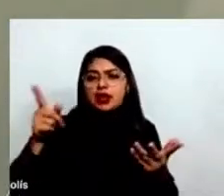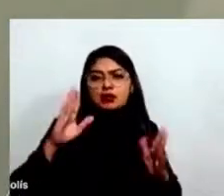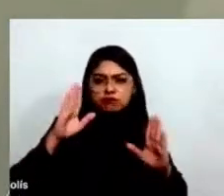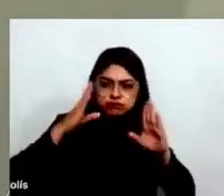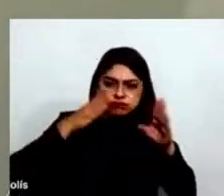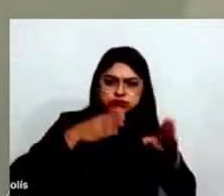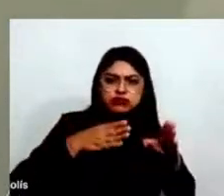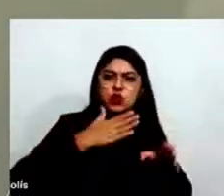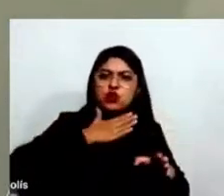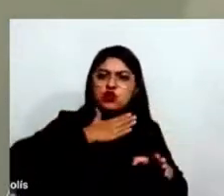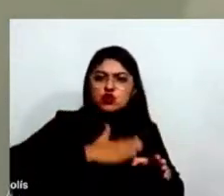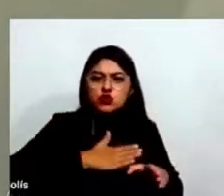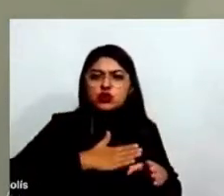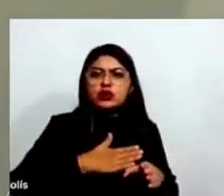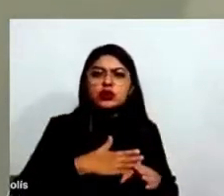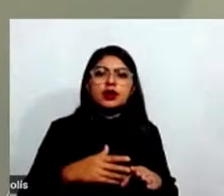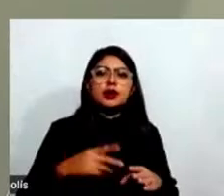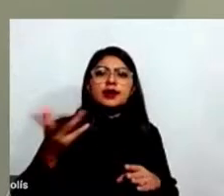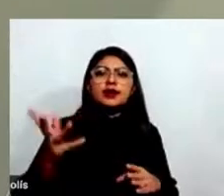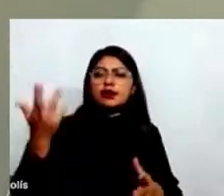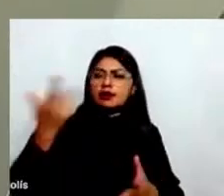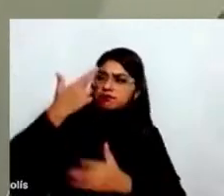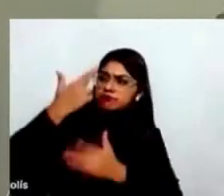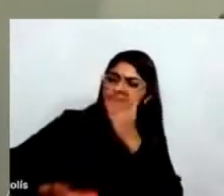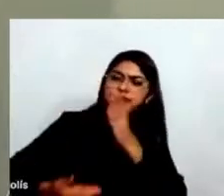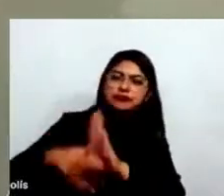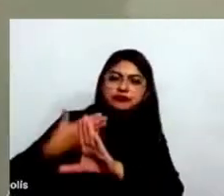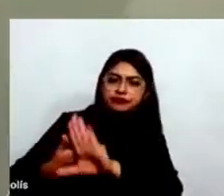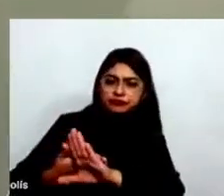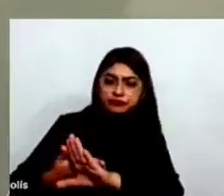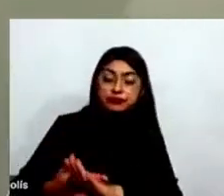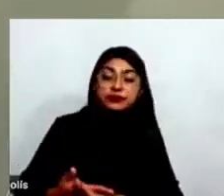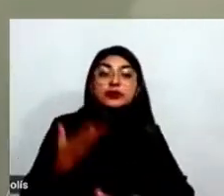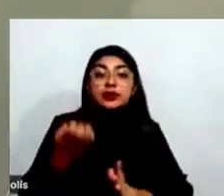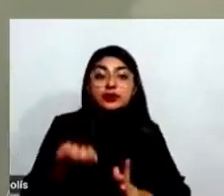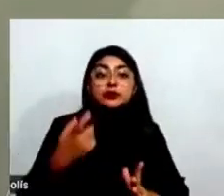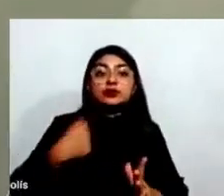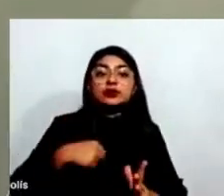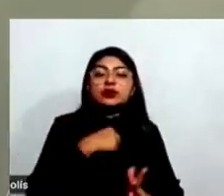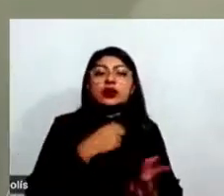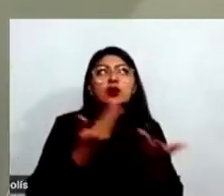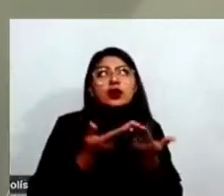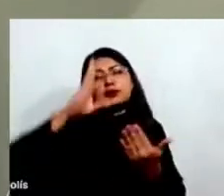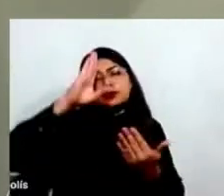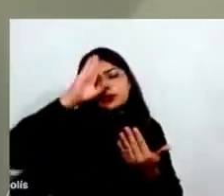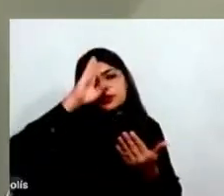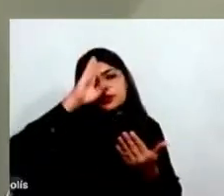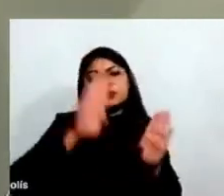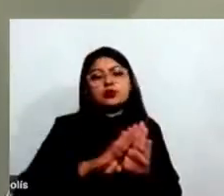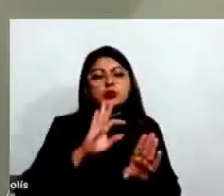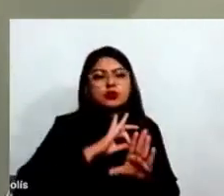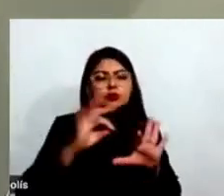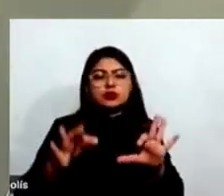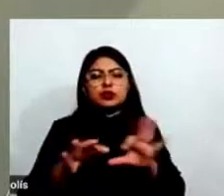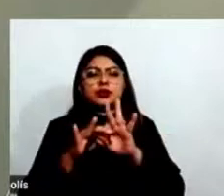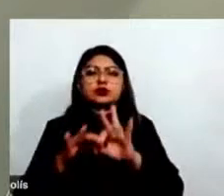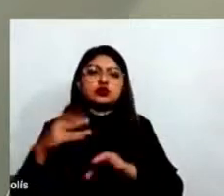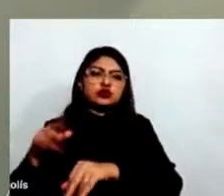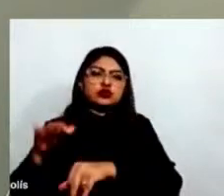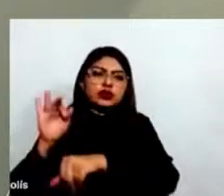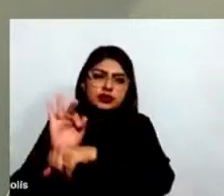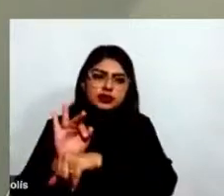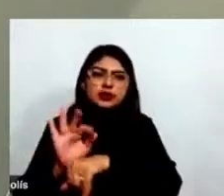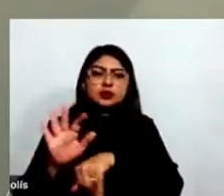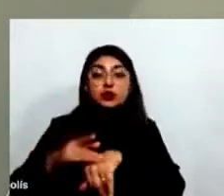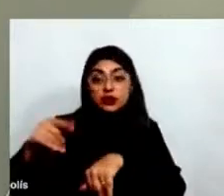medida podemos extender esas garantías, dado el rol que cumple el Ministerio Público y la Fiscalía. Pero finalmente la Corte ha